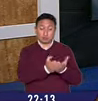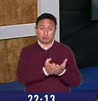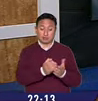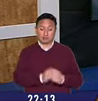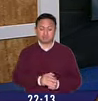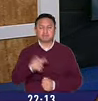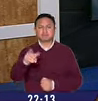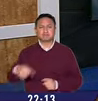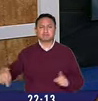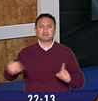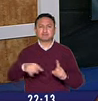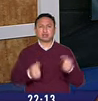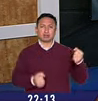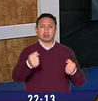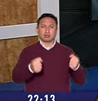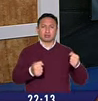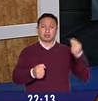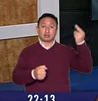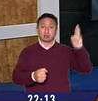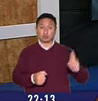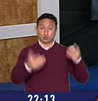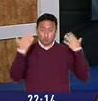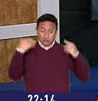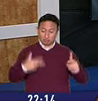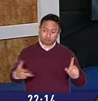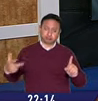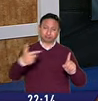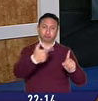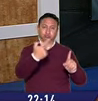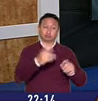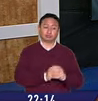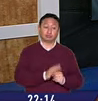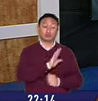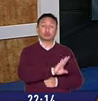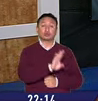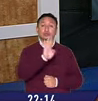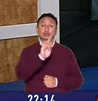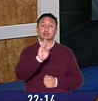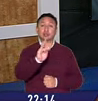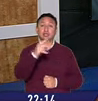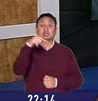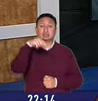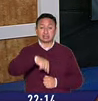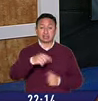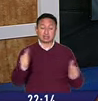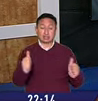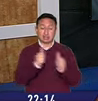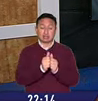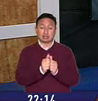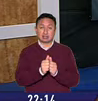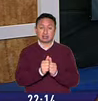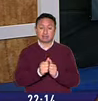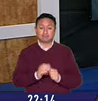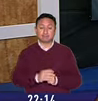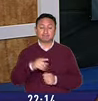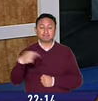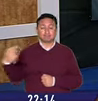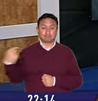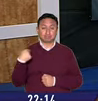mientras circulaba en su vehículo al sur de Guayaquil. La esposa de la víctima, quien también viajaba en el auto, resultó